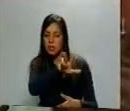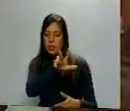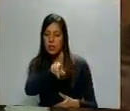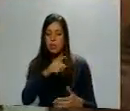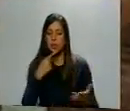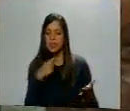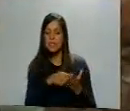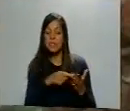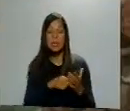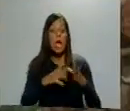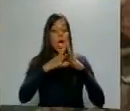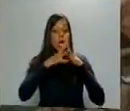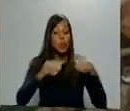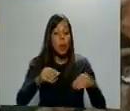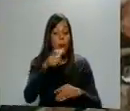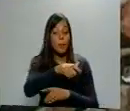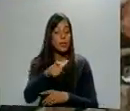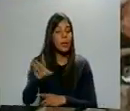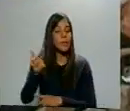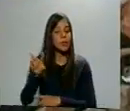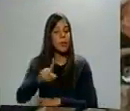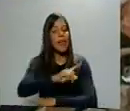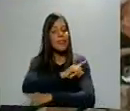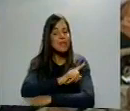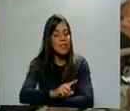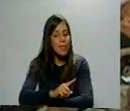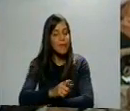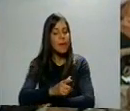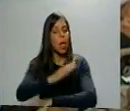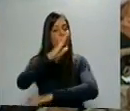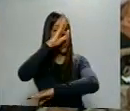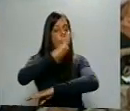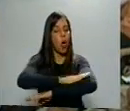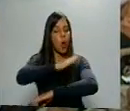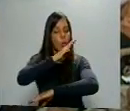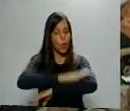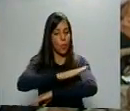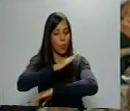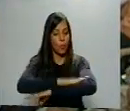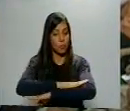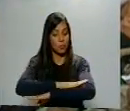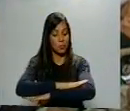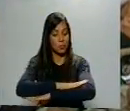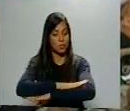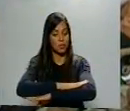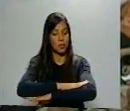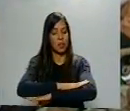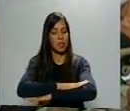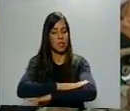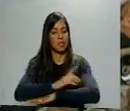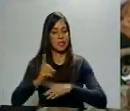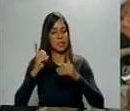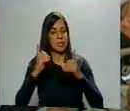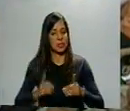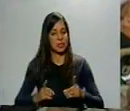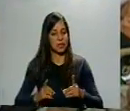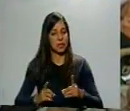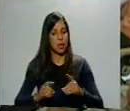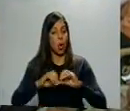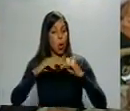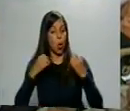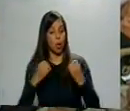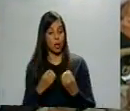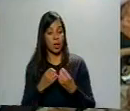los venezolanos tenemos el deber de acatar y cumplir las decisiones que emanen de los órganos del